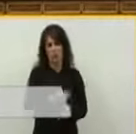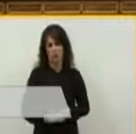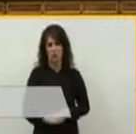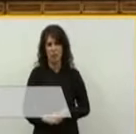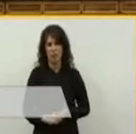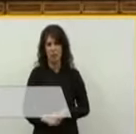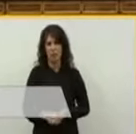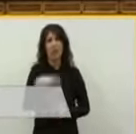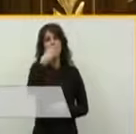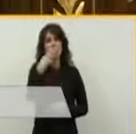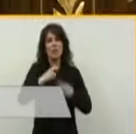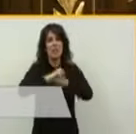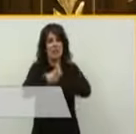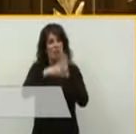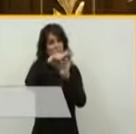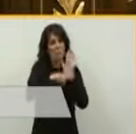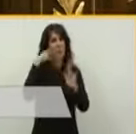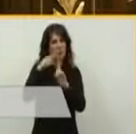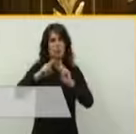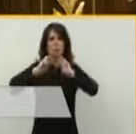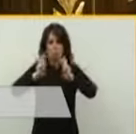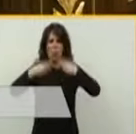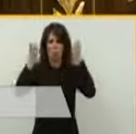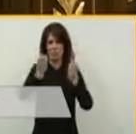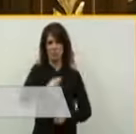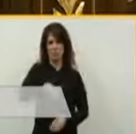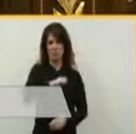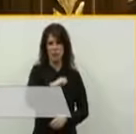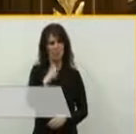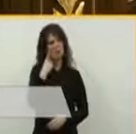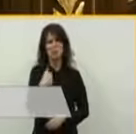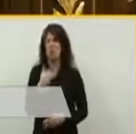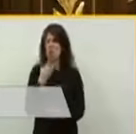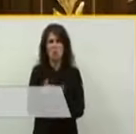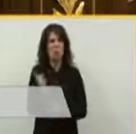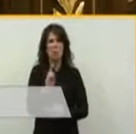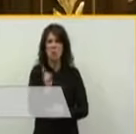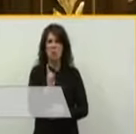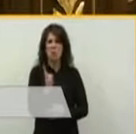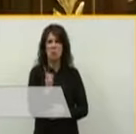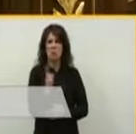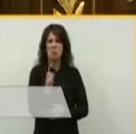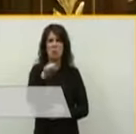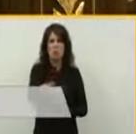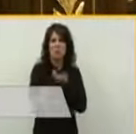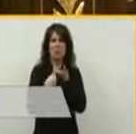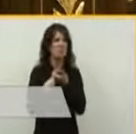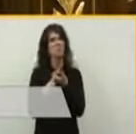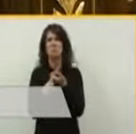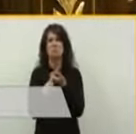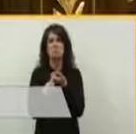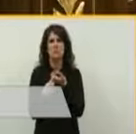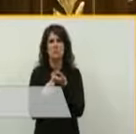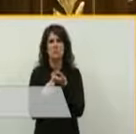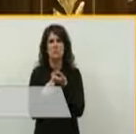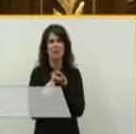200 reformas para cambiar este país. Miren, yo no les voy a pedir, no les voy a pedir que participen. Silencio tampoco, porque sería